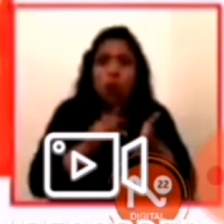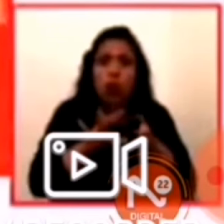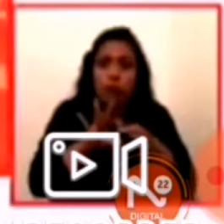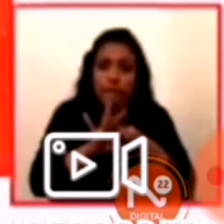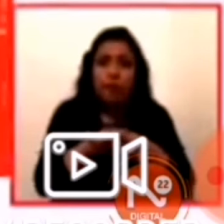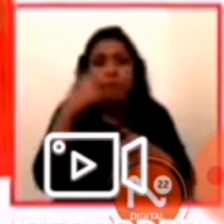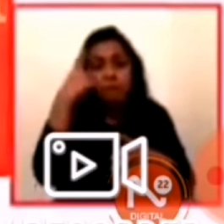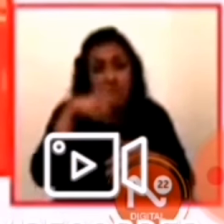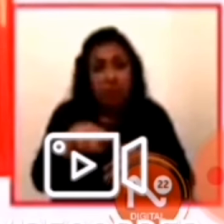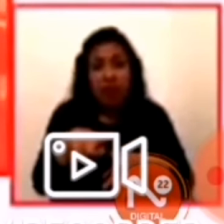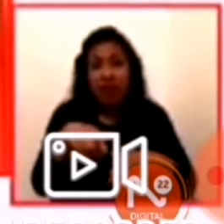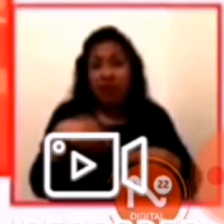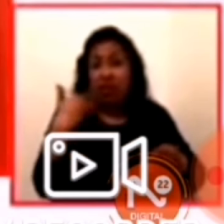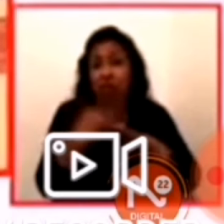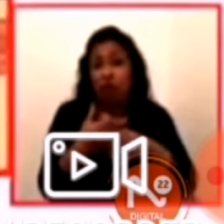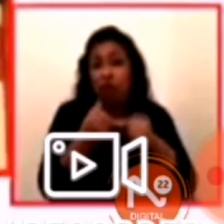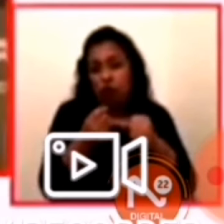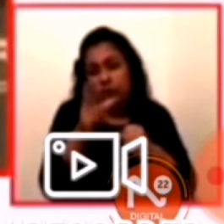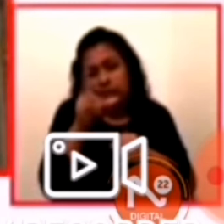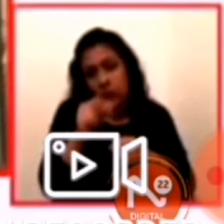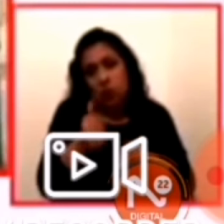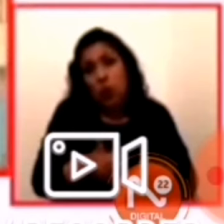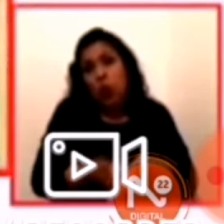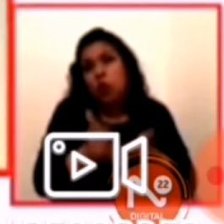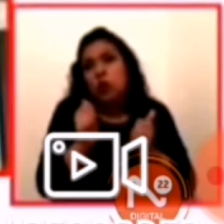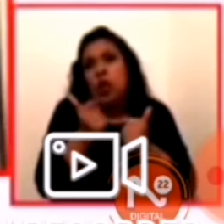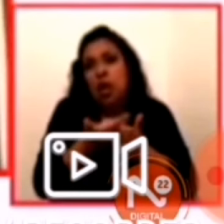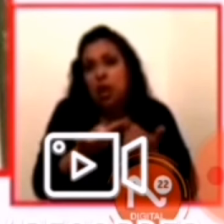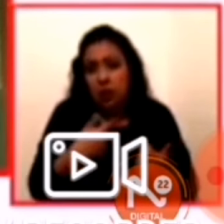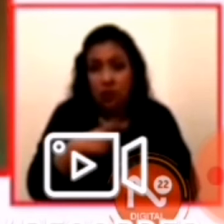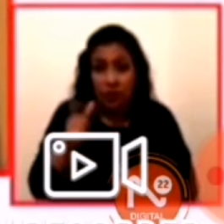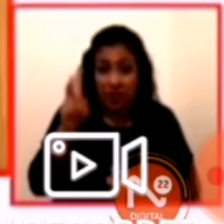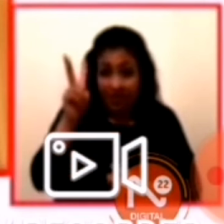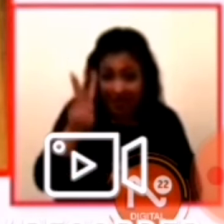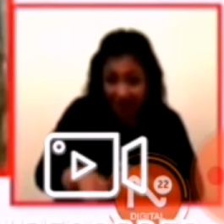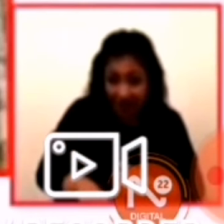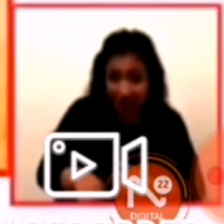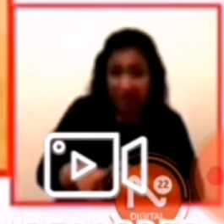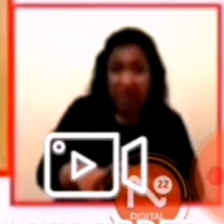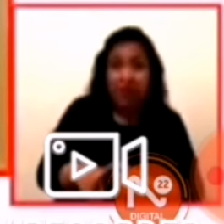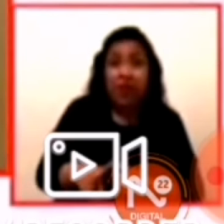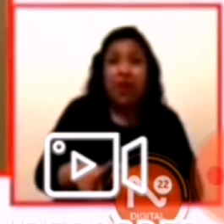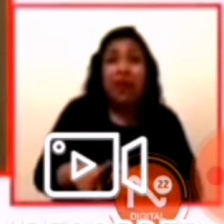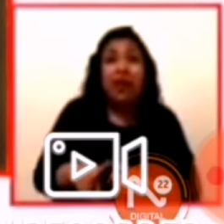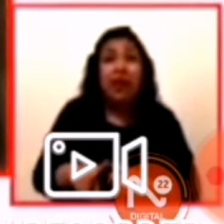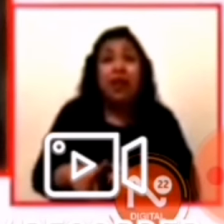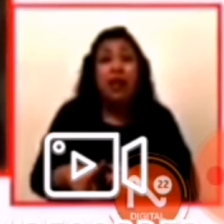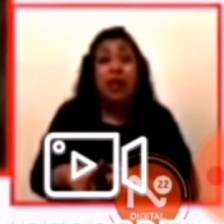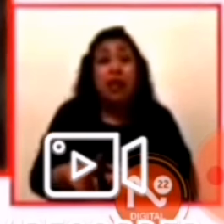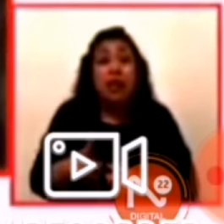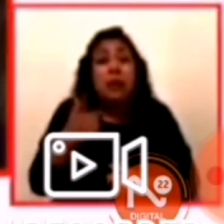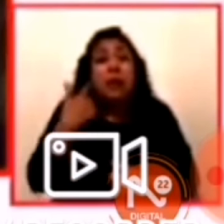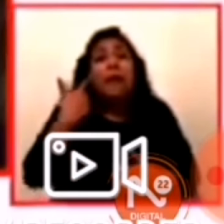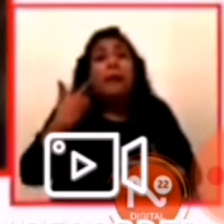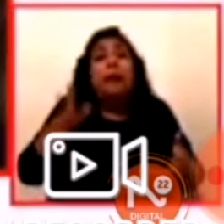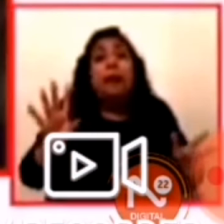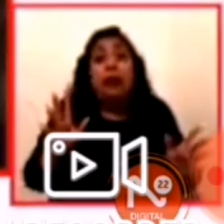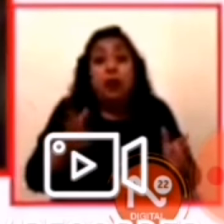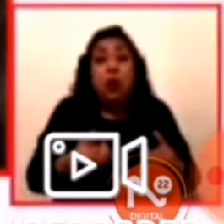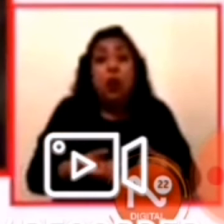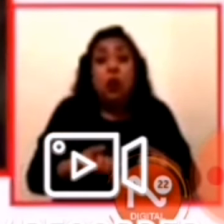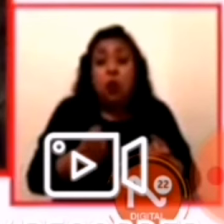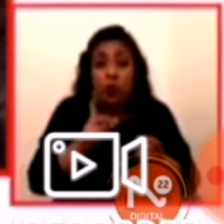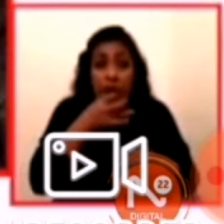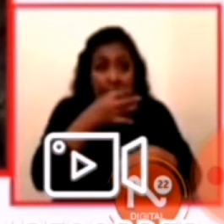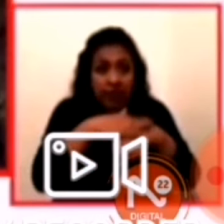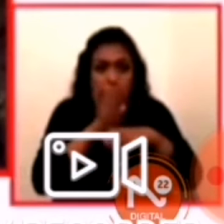no salga tan afectada. Cuando de verdad nos llegan, abran sus puertas, vamos a ver cuántos las abrimos y cuántos no